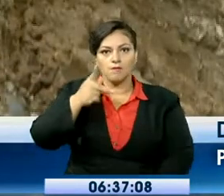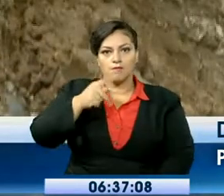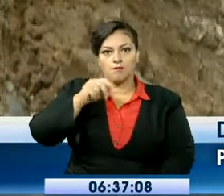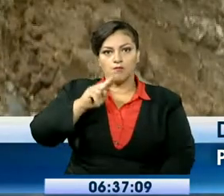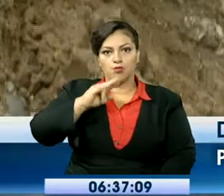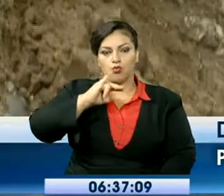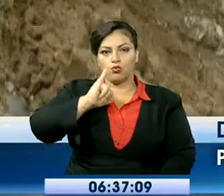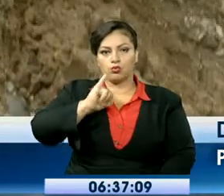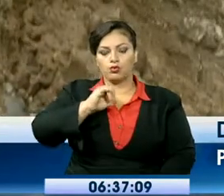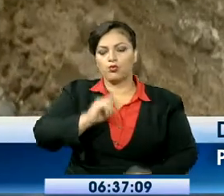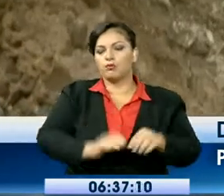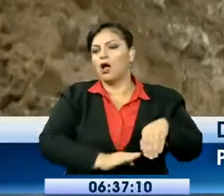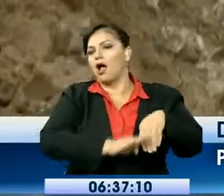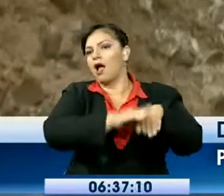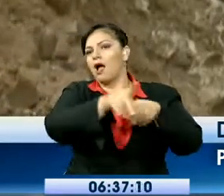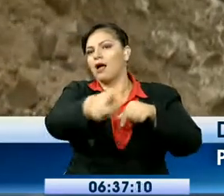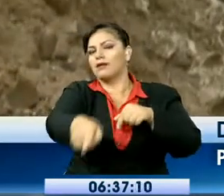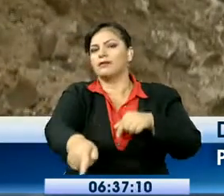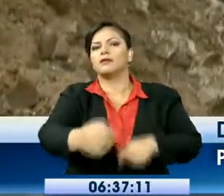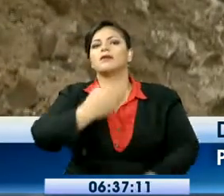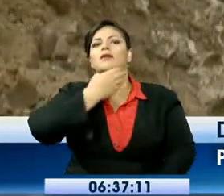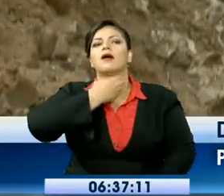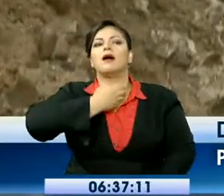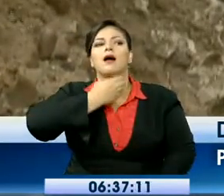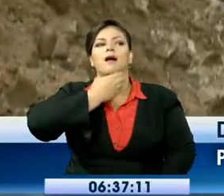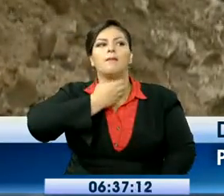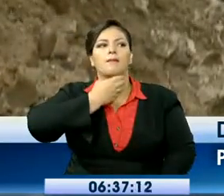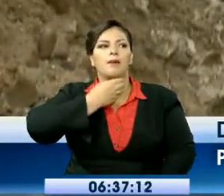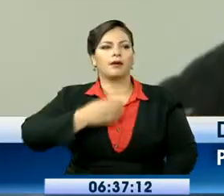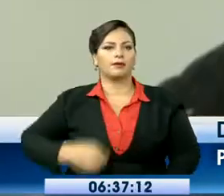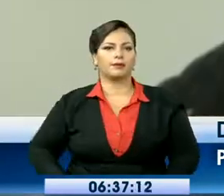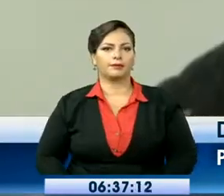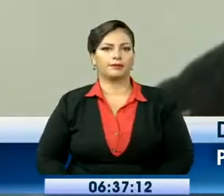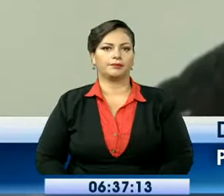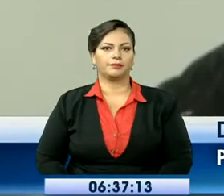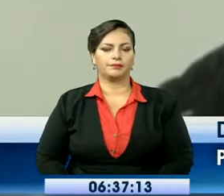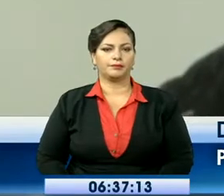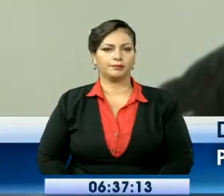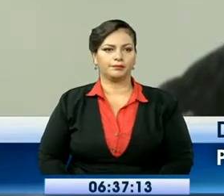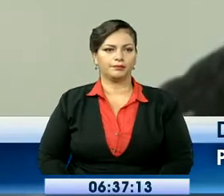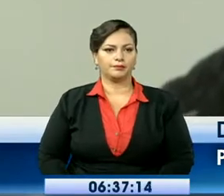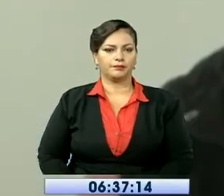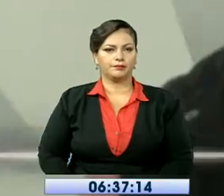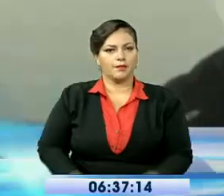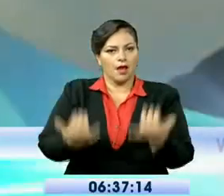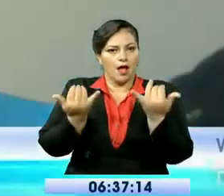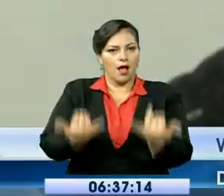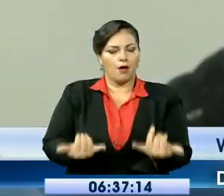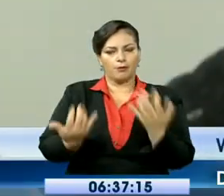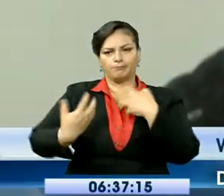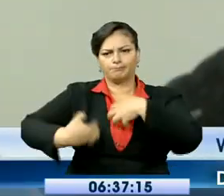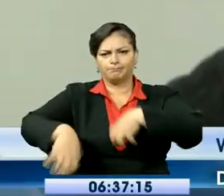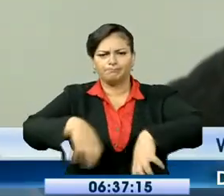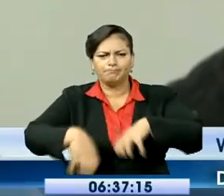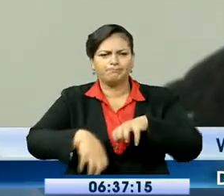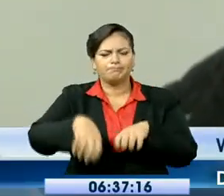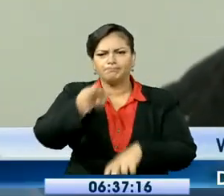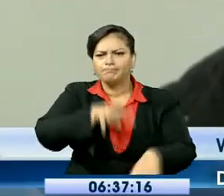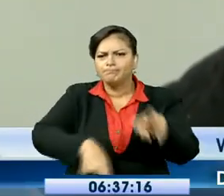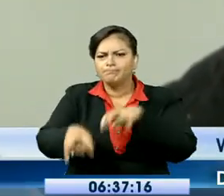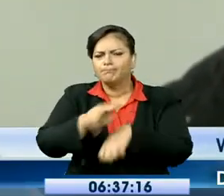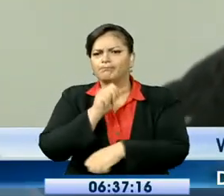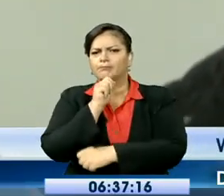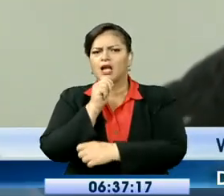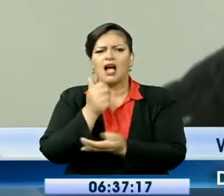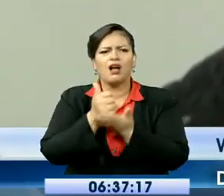de un muro de contención provocó el desprendimiento de parte del acceso. Hemos tomado los accionarios necesarios para de alguna manera salvaguardar